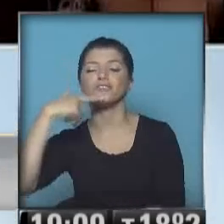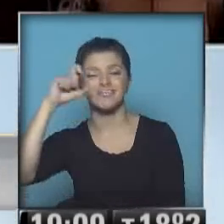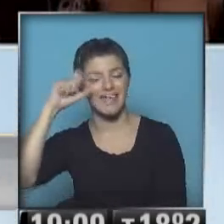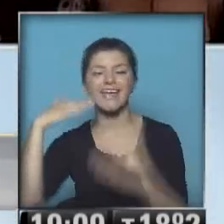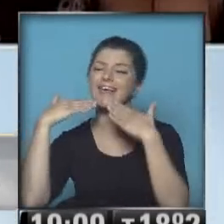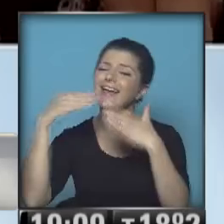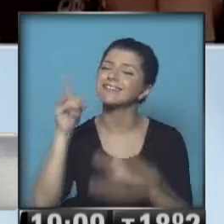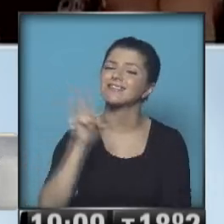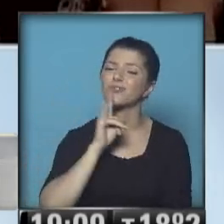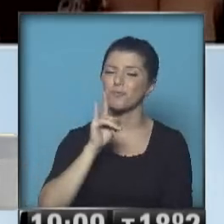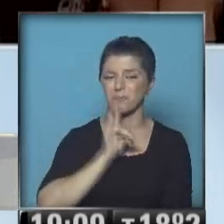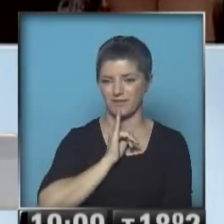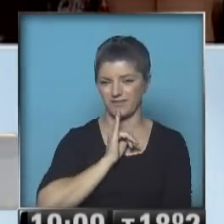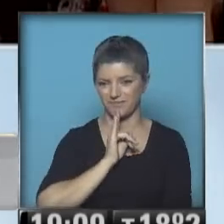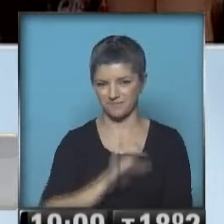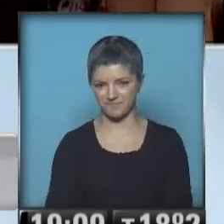Tucumán.